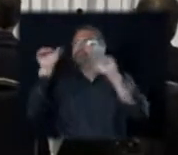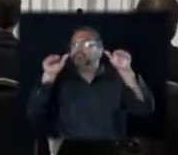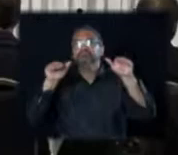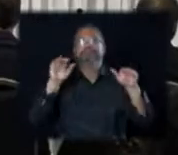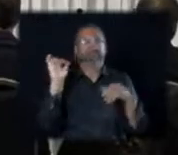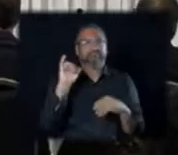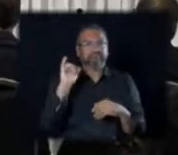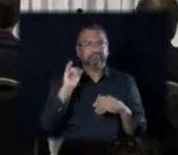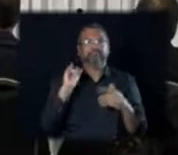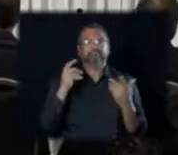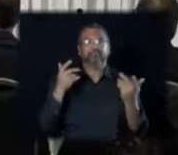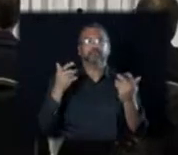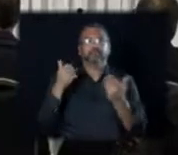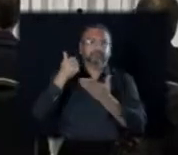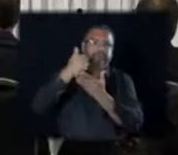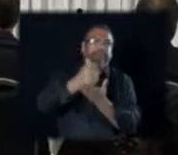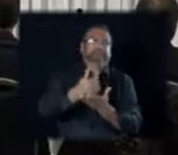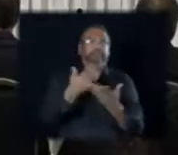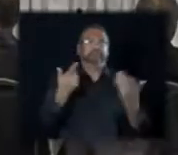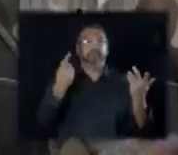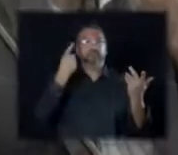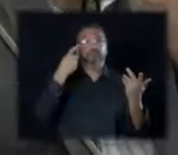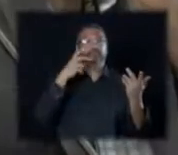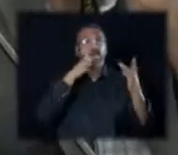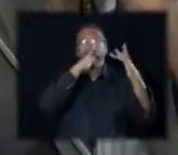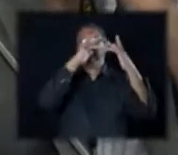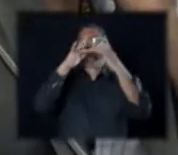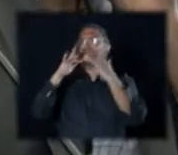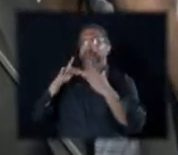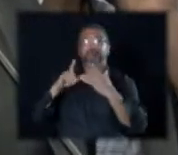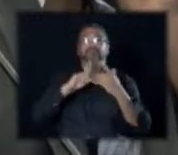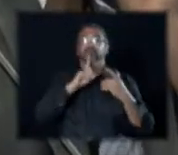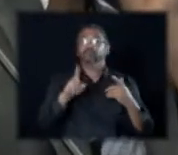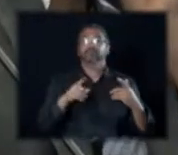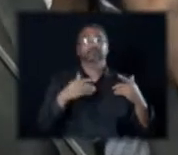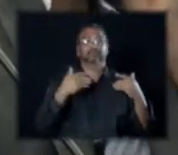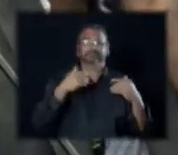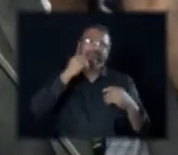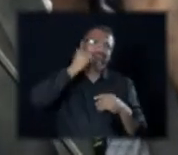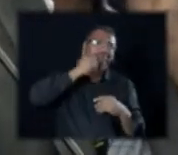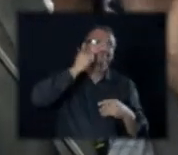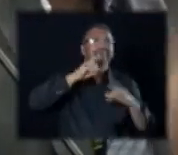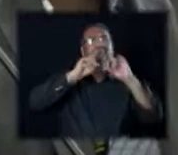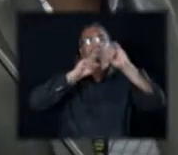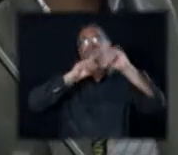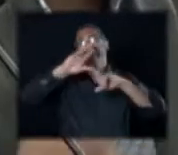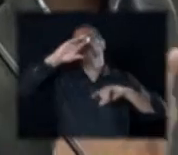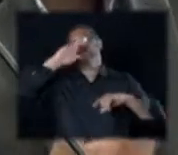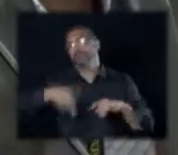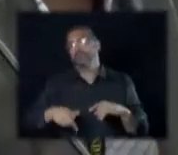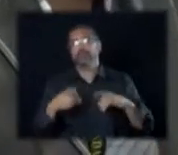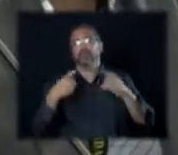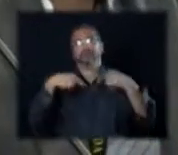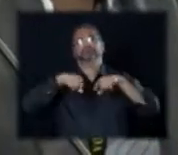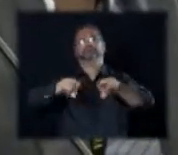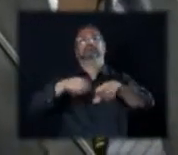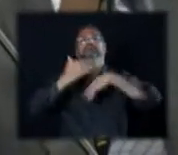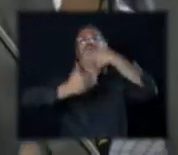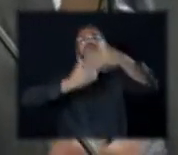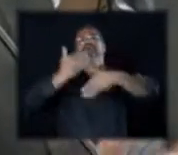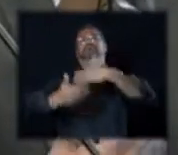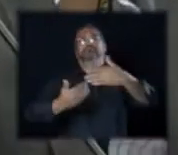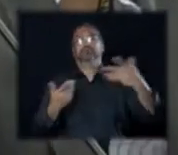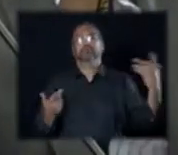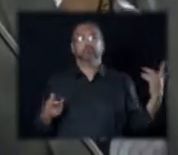activo durante este proceso de inventariar las cuentas, porque nosotros tenemos contacto básicamente en todas las agencias y corporaciones